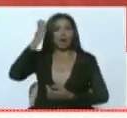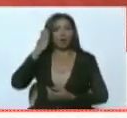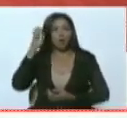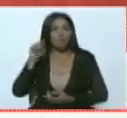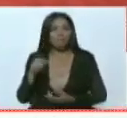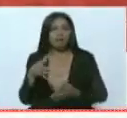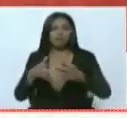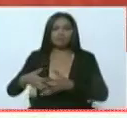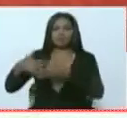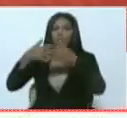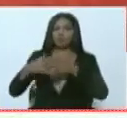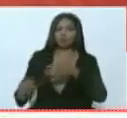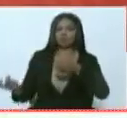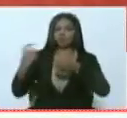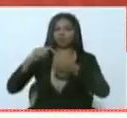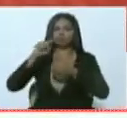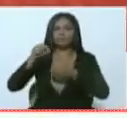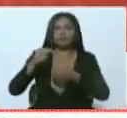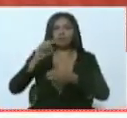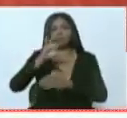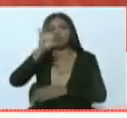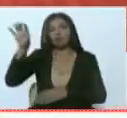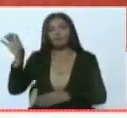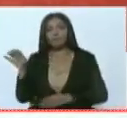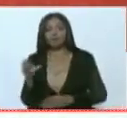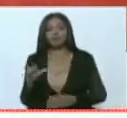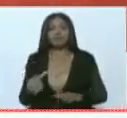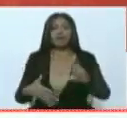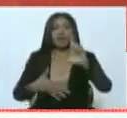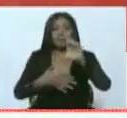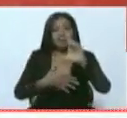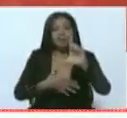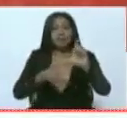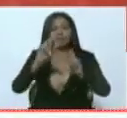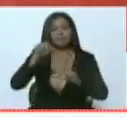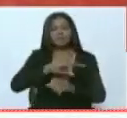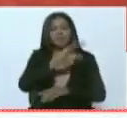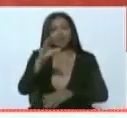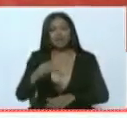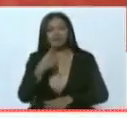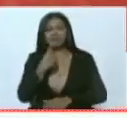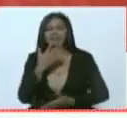de Estados Unidos, de los países de América Latina y el Caribe, y